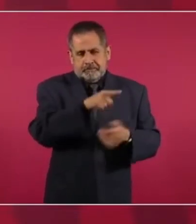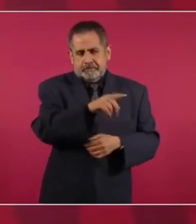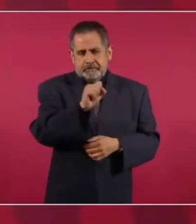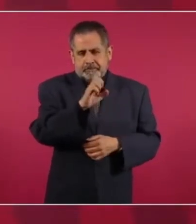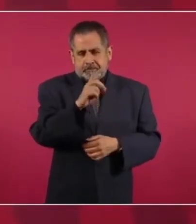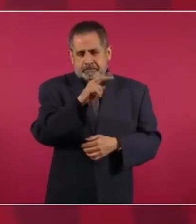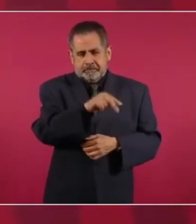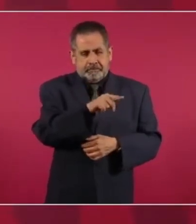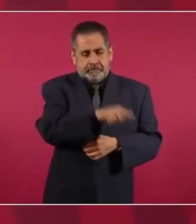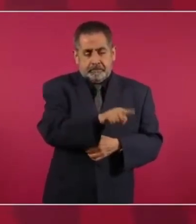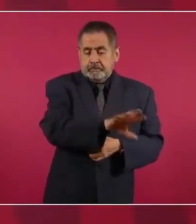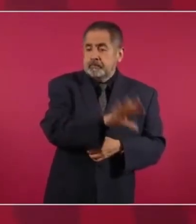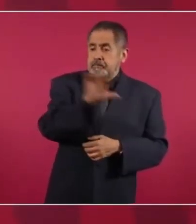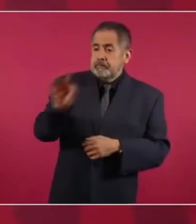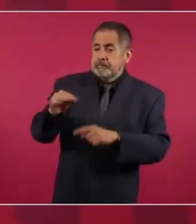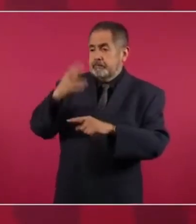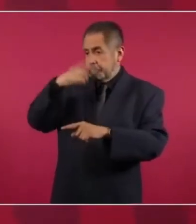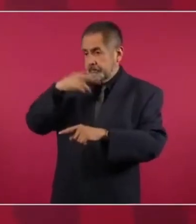al general Cárdenas,